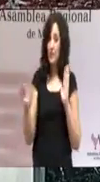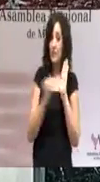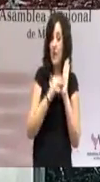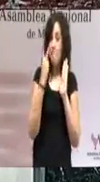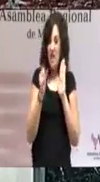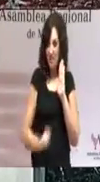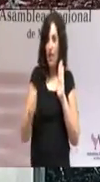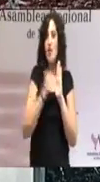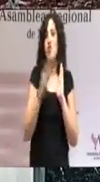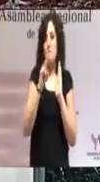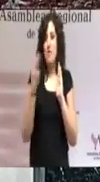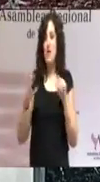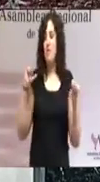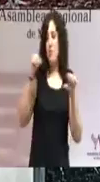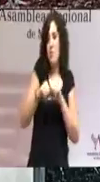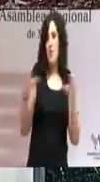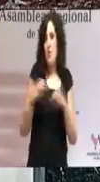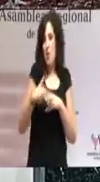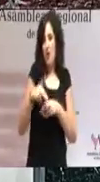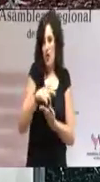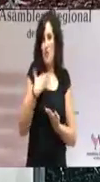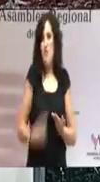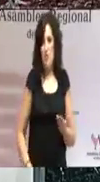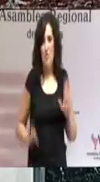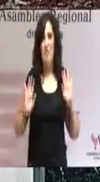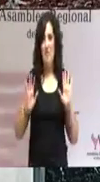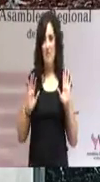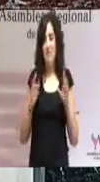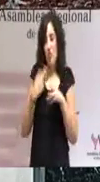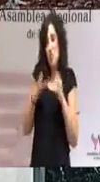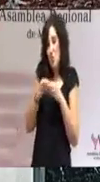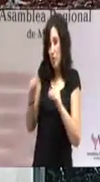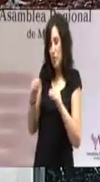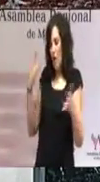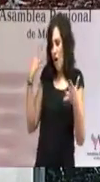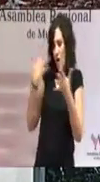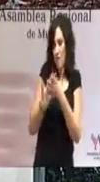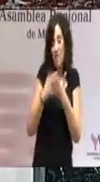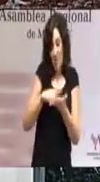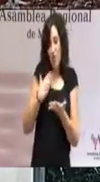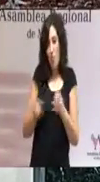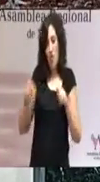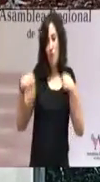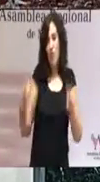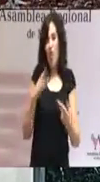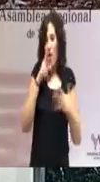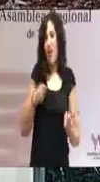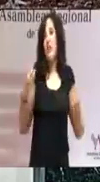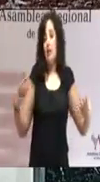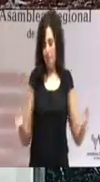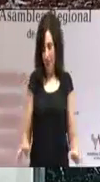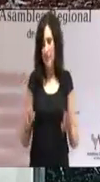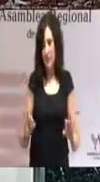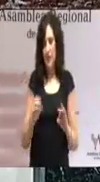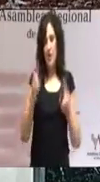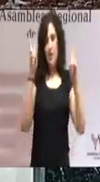años de gobierno del Partido Popular en esta región y una región que la tenemos como la tenemos. con titulares,